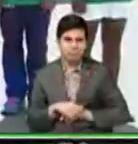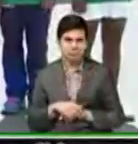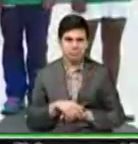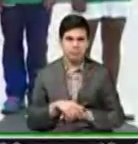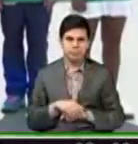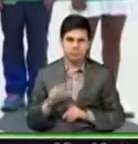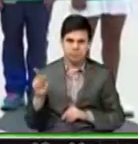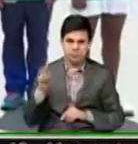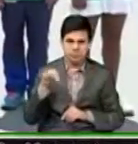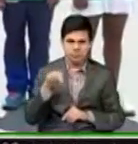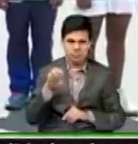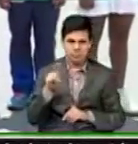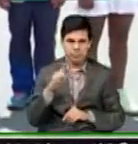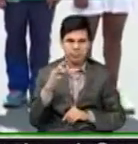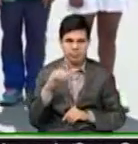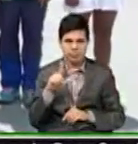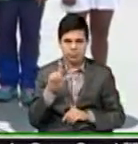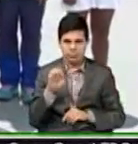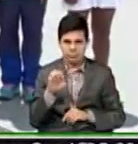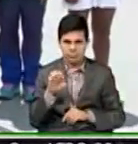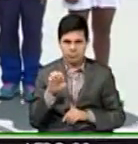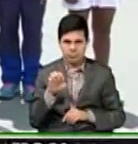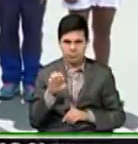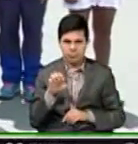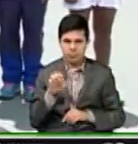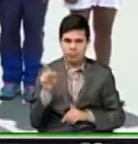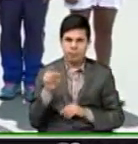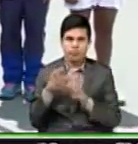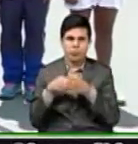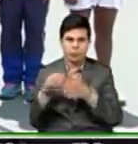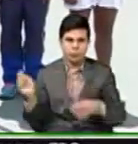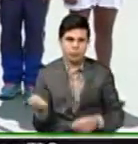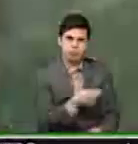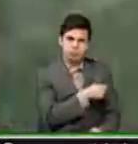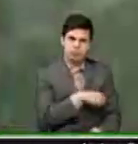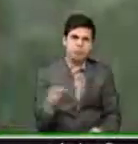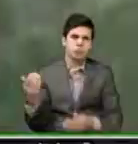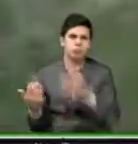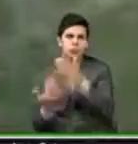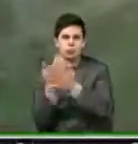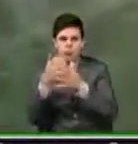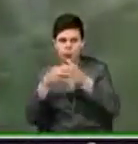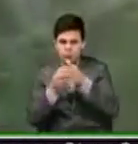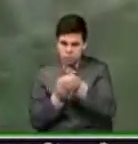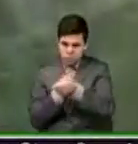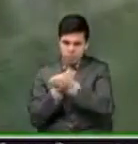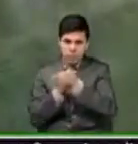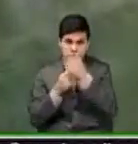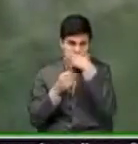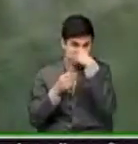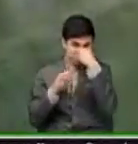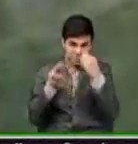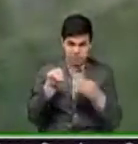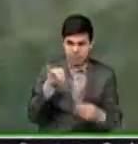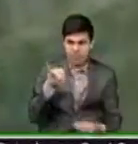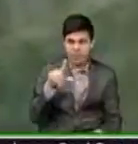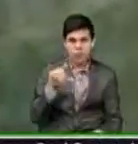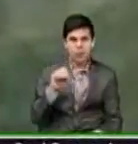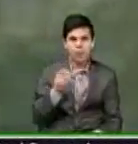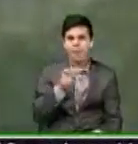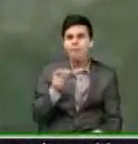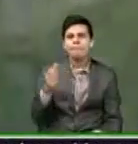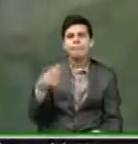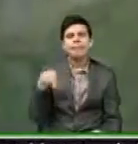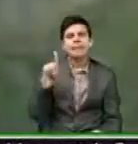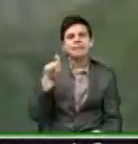mezcle a través de su mar camilo y la federación colombiana de tenis anunciaron la creación y el patrocinio del equipo mí lo que reúne a 16 jóvenes